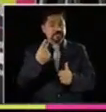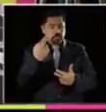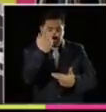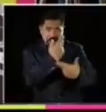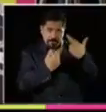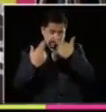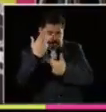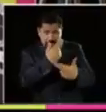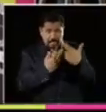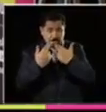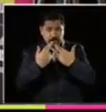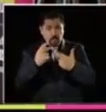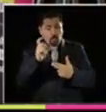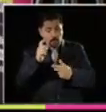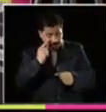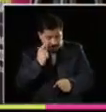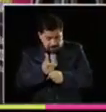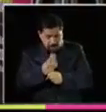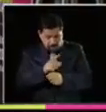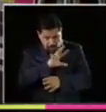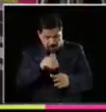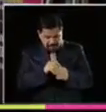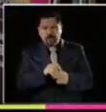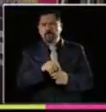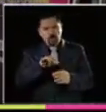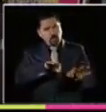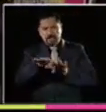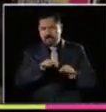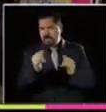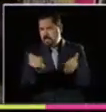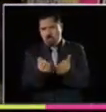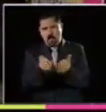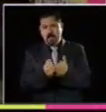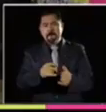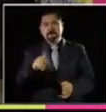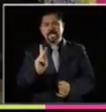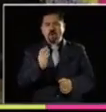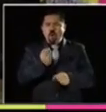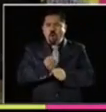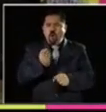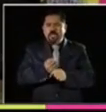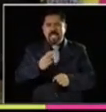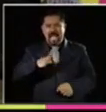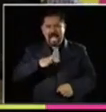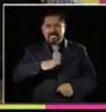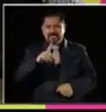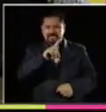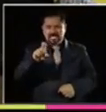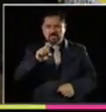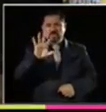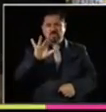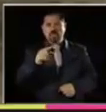pues trabajaríamos con ellos. Pero también hay 151 policías en este momento por cada 100,000